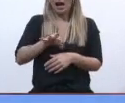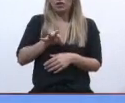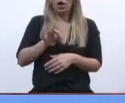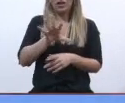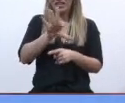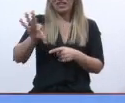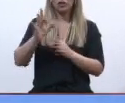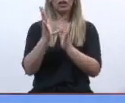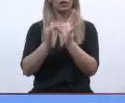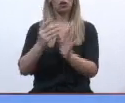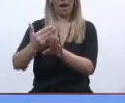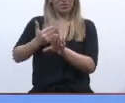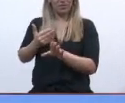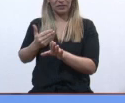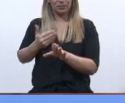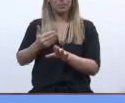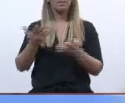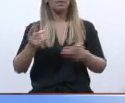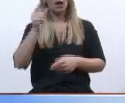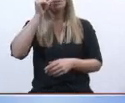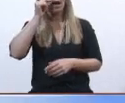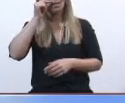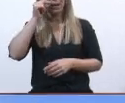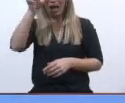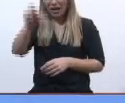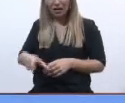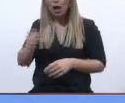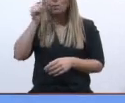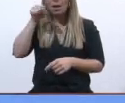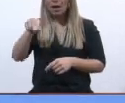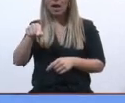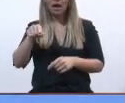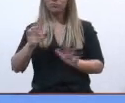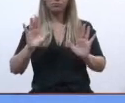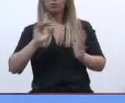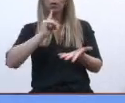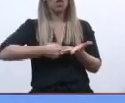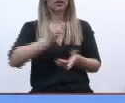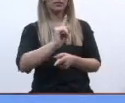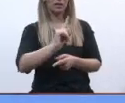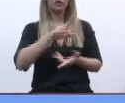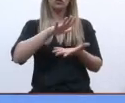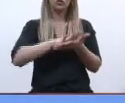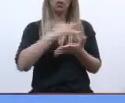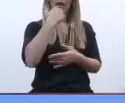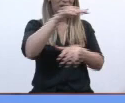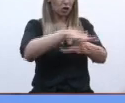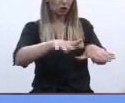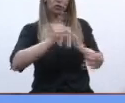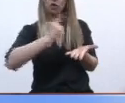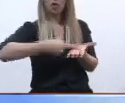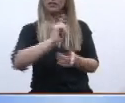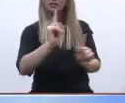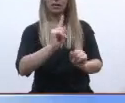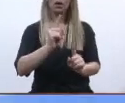Cristo. Los padres, y fundamentalmente el padre, no podía disponer ni de la vida ni de la muerte de los hijos, y tampoco